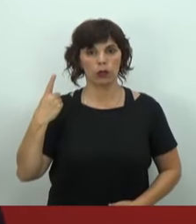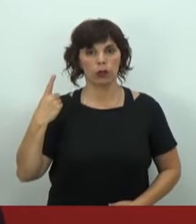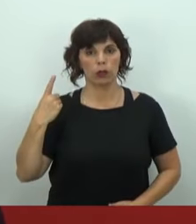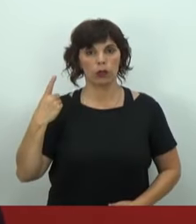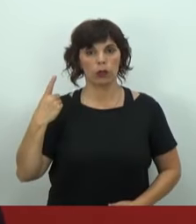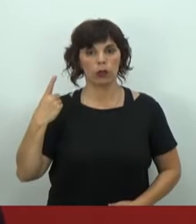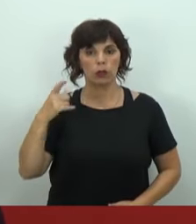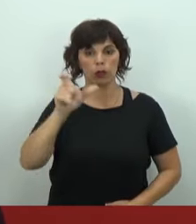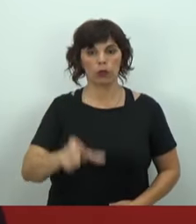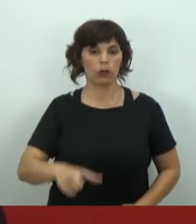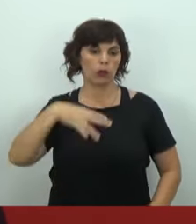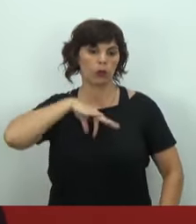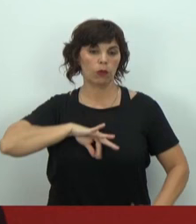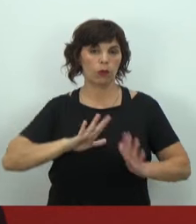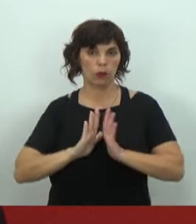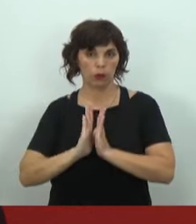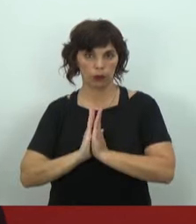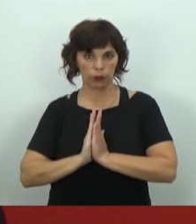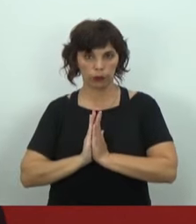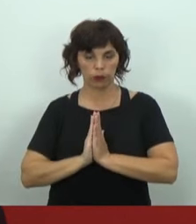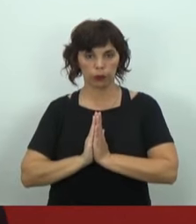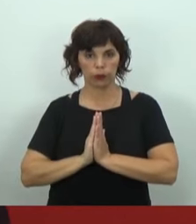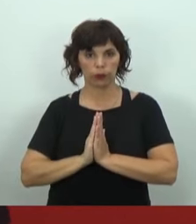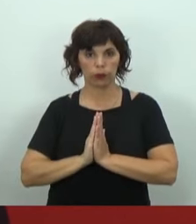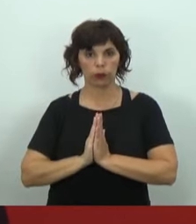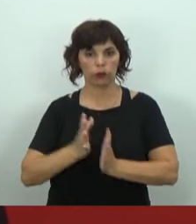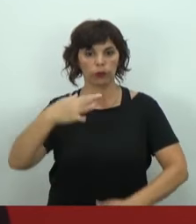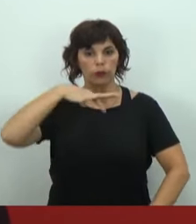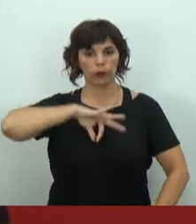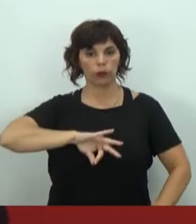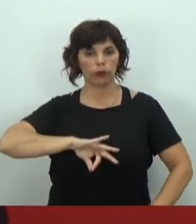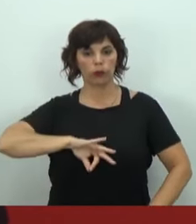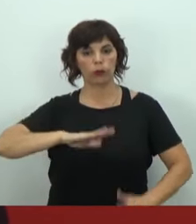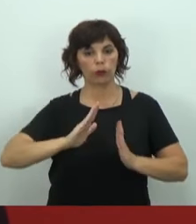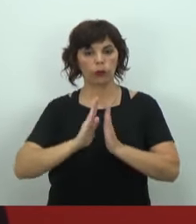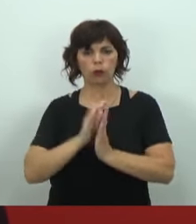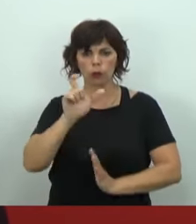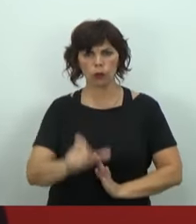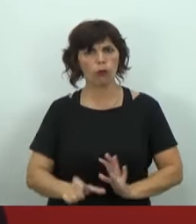en la persona del Espíritu Santo. El Espíritu Santo es una persona.